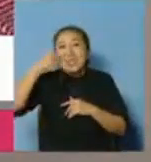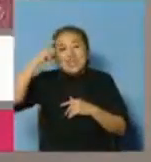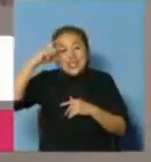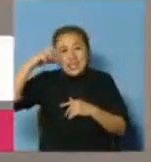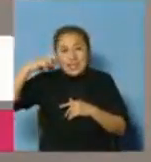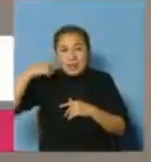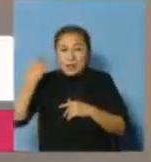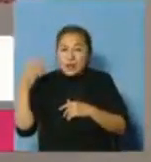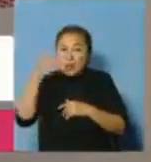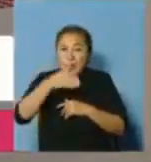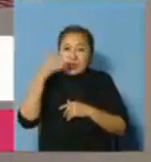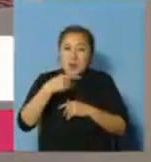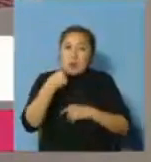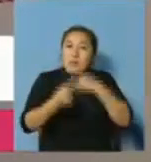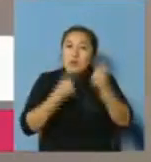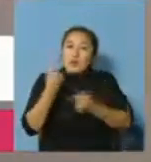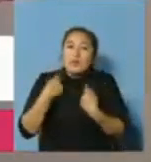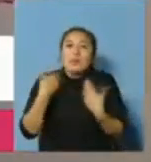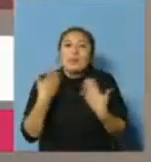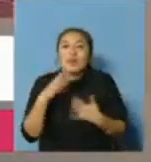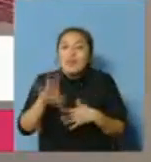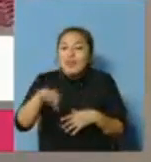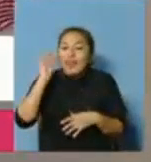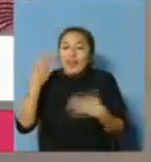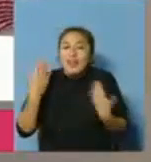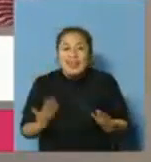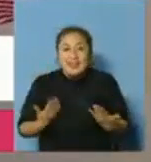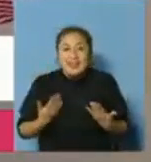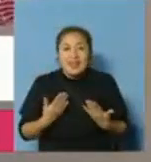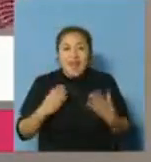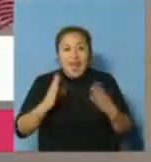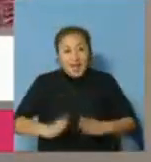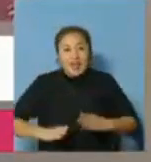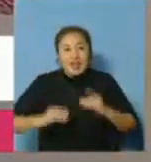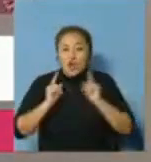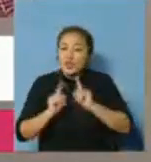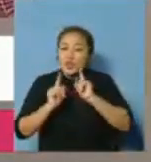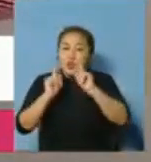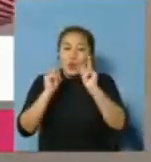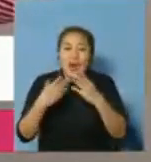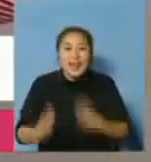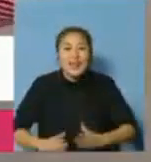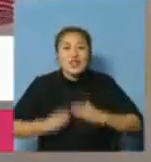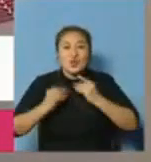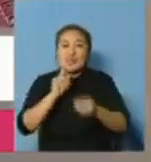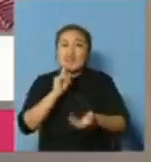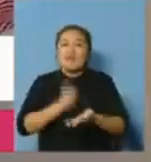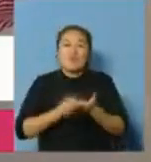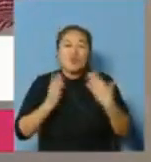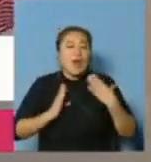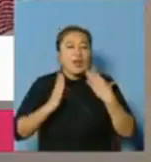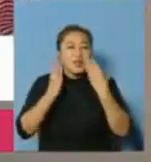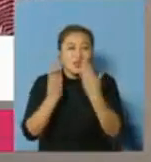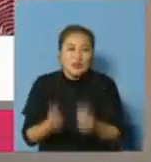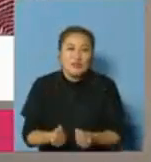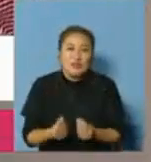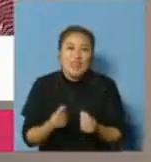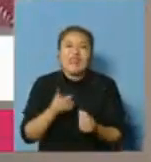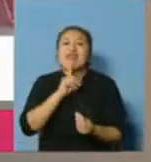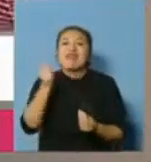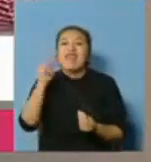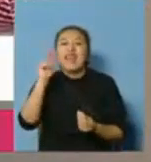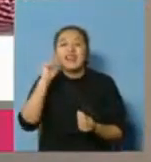que venga por esta opción de tener continuidad de recibir este beneficio de la tarifa